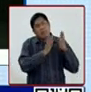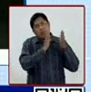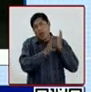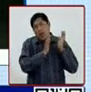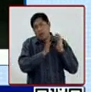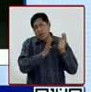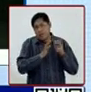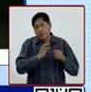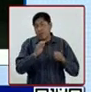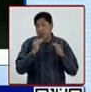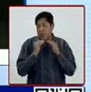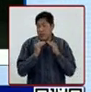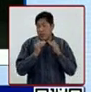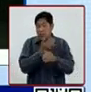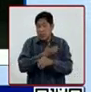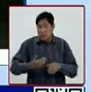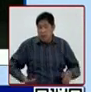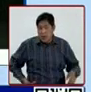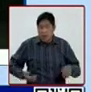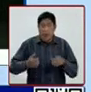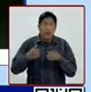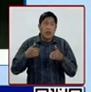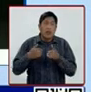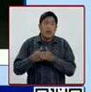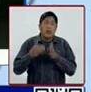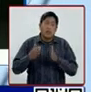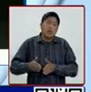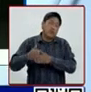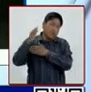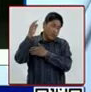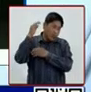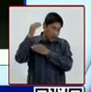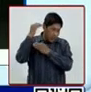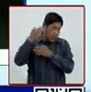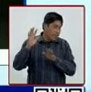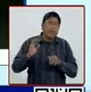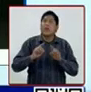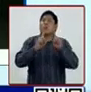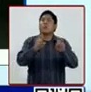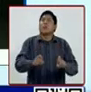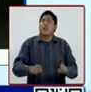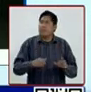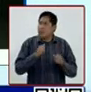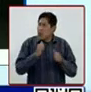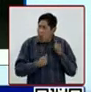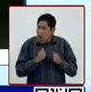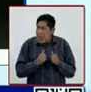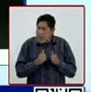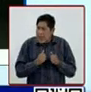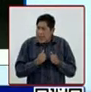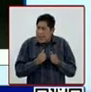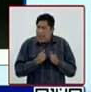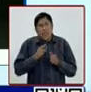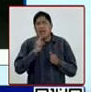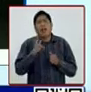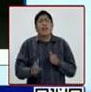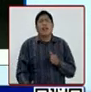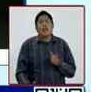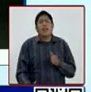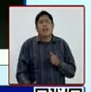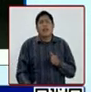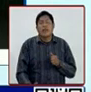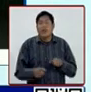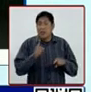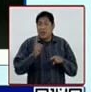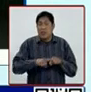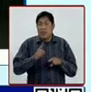las 8:15 y también en la casa del presidente Circo quien habló hace algunos minutos Carlos ligeronte consulto Cuál es la situación real a esta hora porque depende